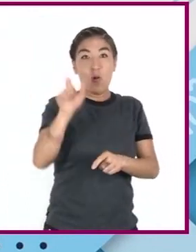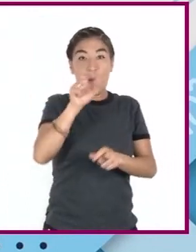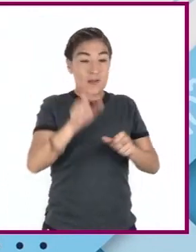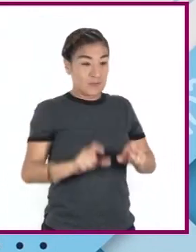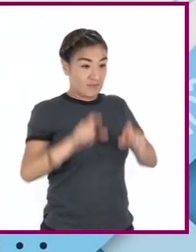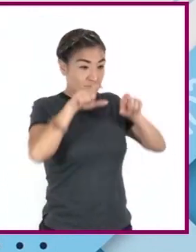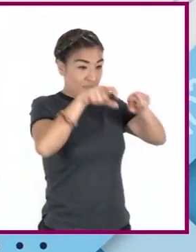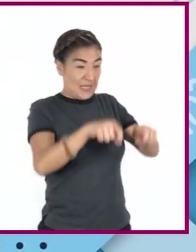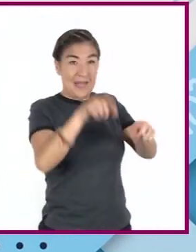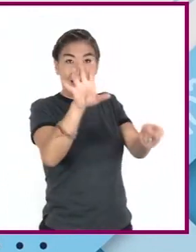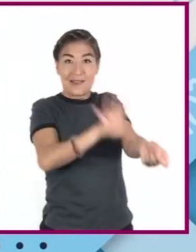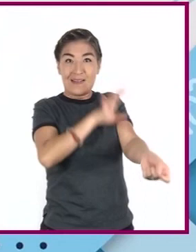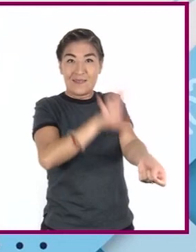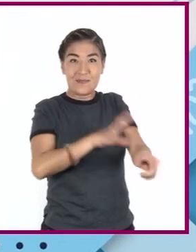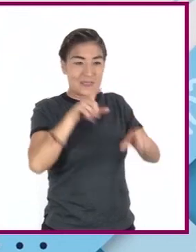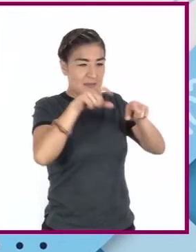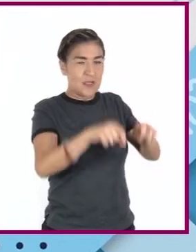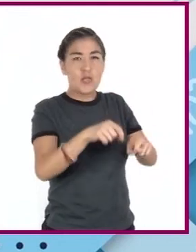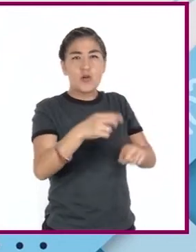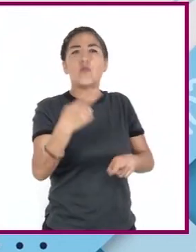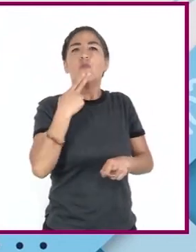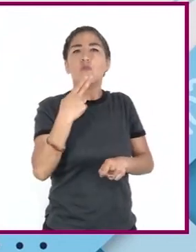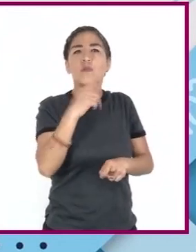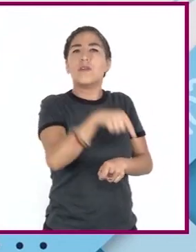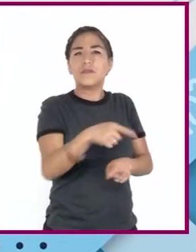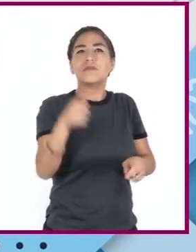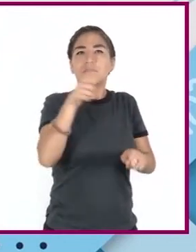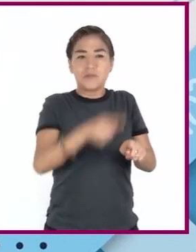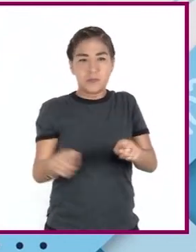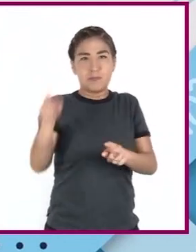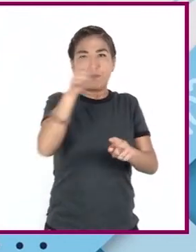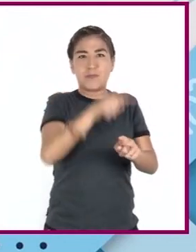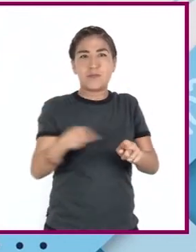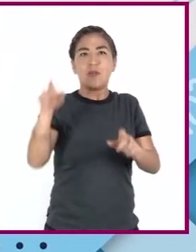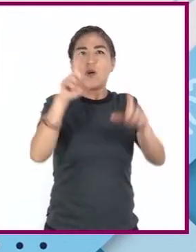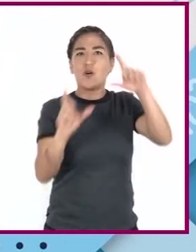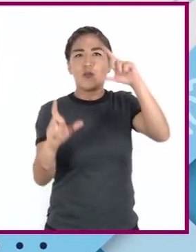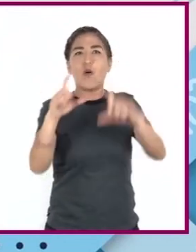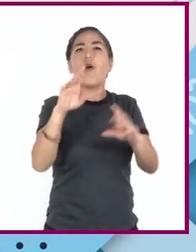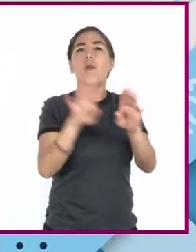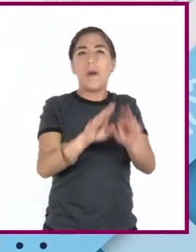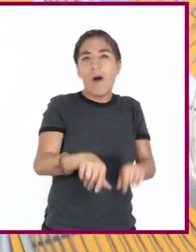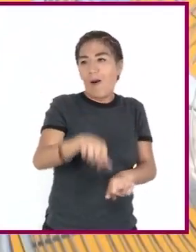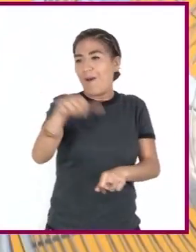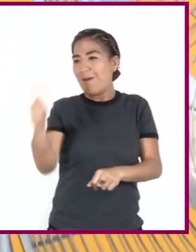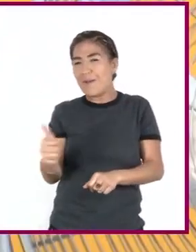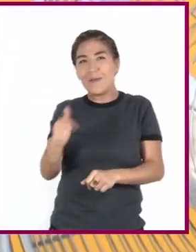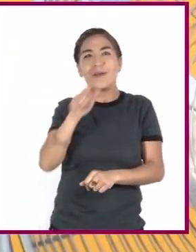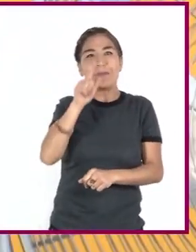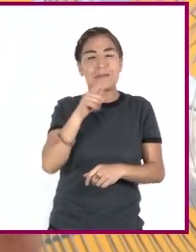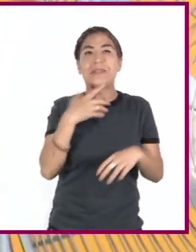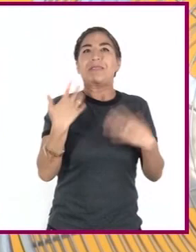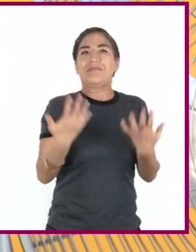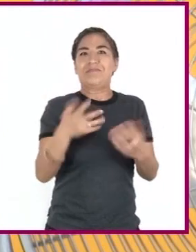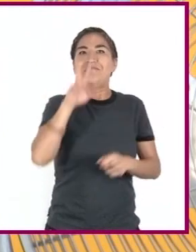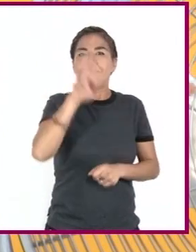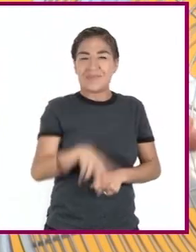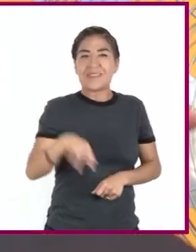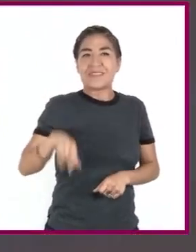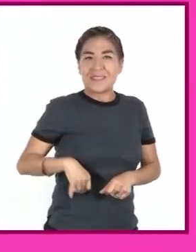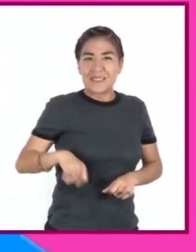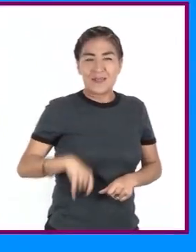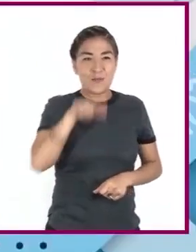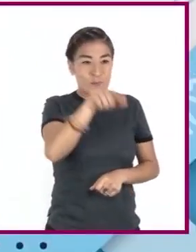cables conductores, se podía utilizar esa corriente eléctrica para alimentar otro circuito. Vaya, además